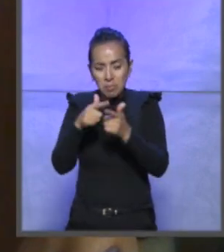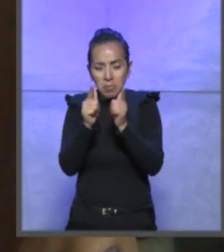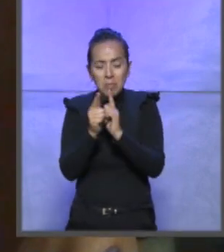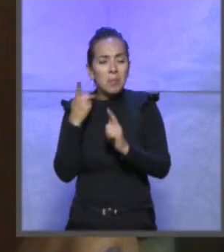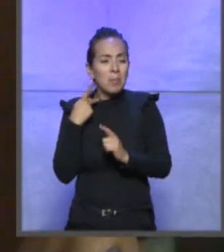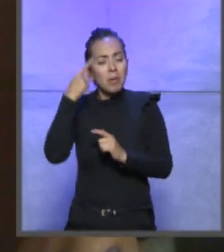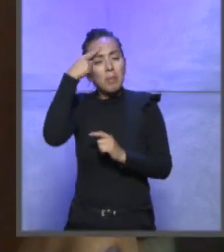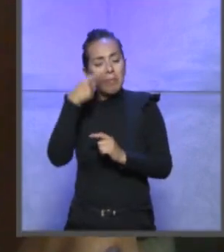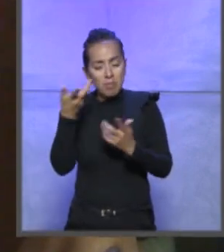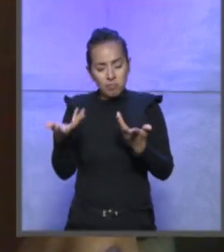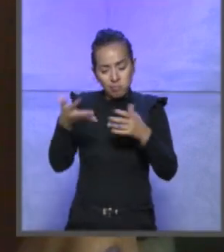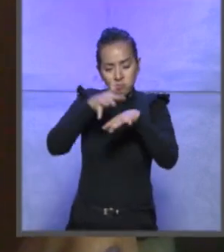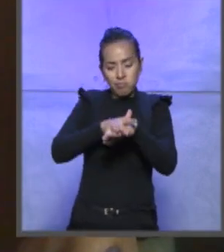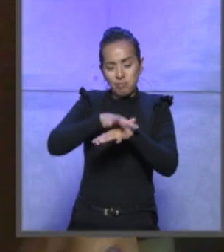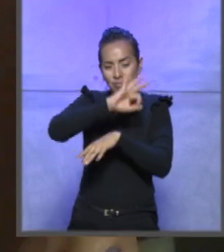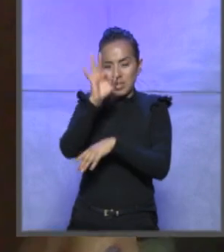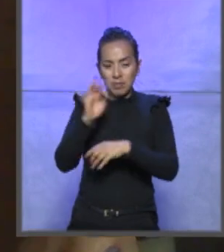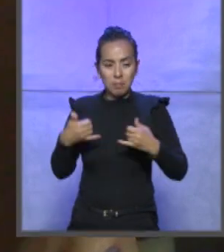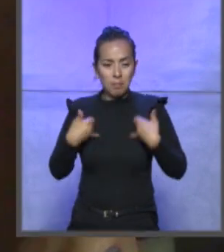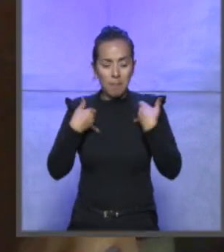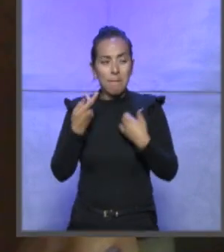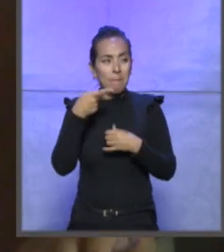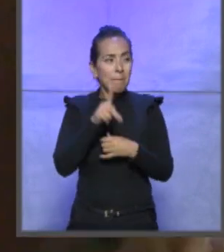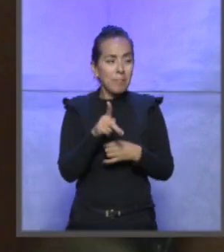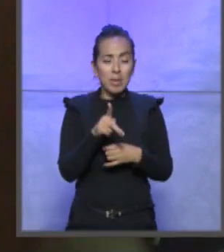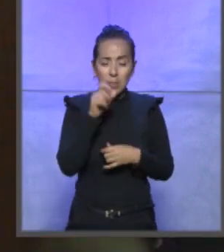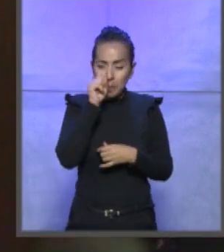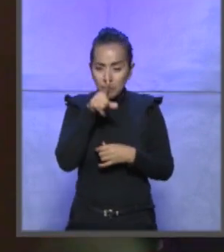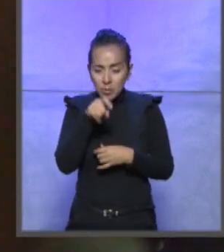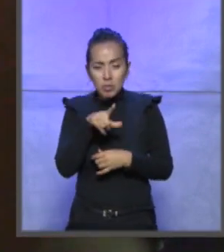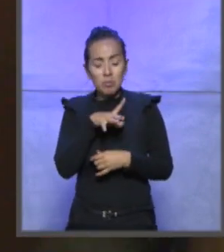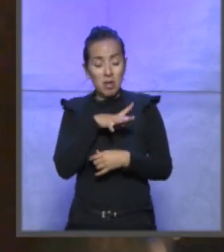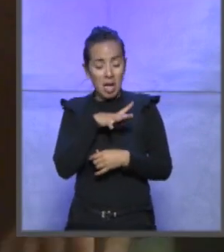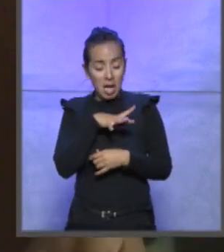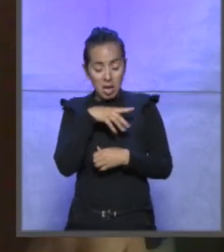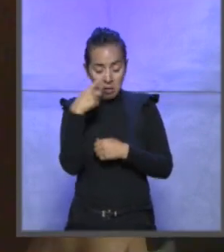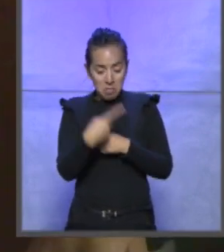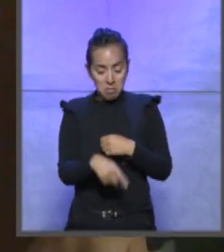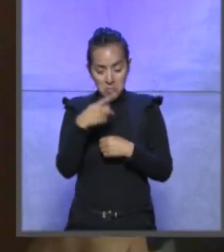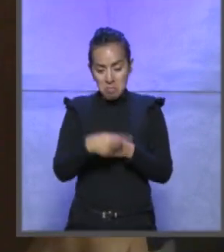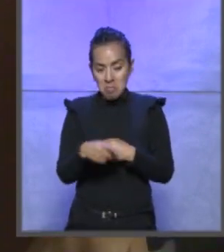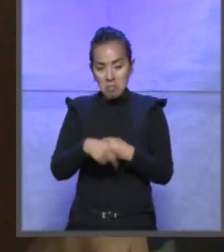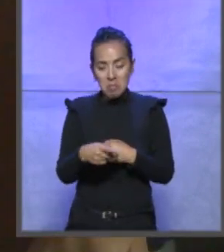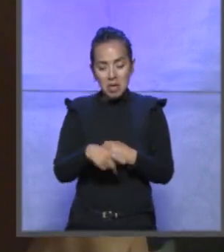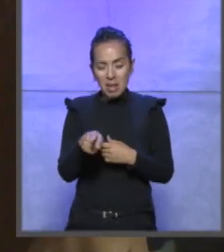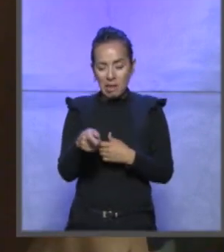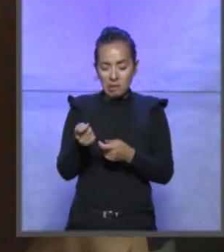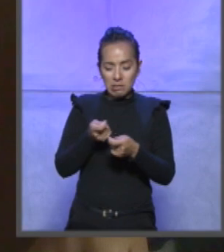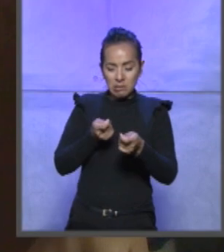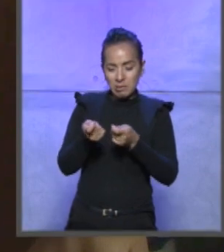partidos políticos para la integración de jóvenes. Pero también se escuchó que hay esos riesgos y esa realidad